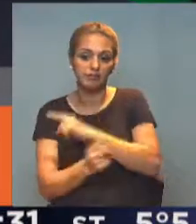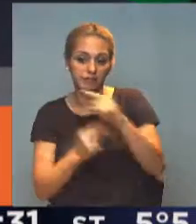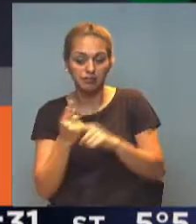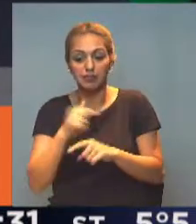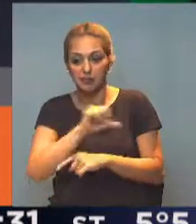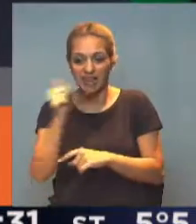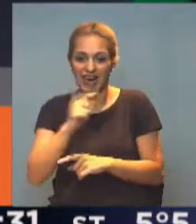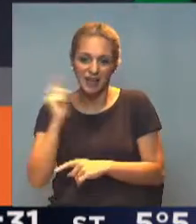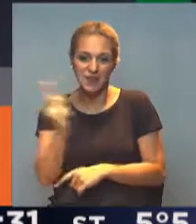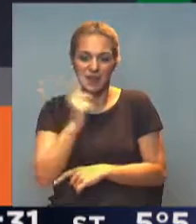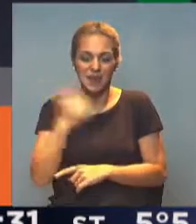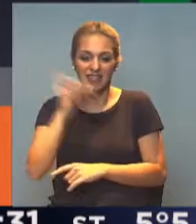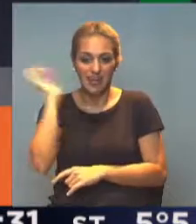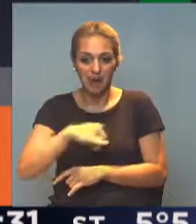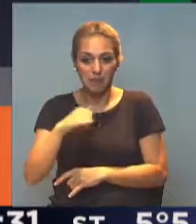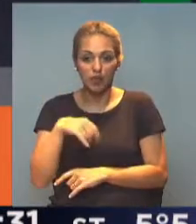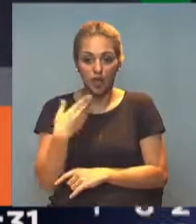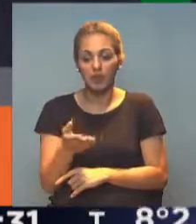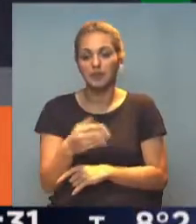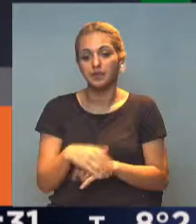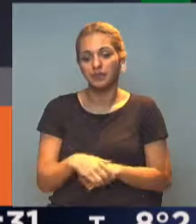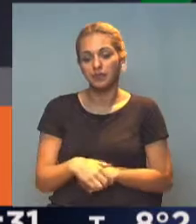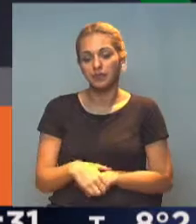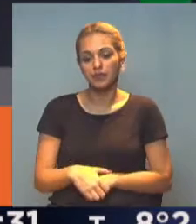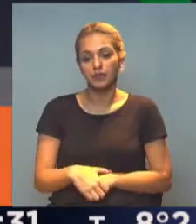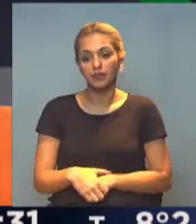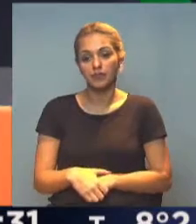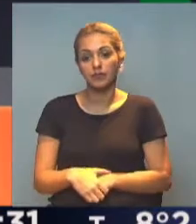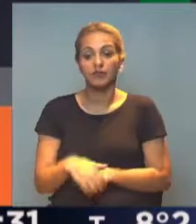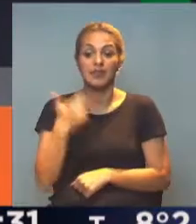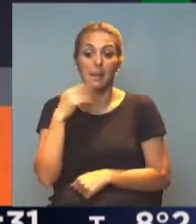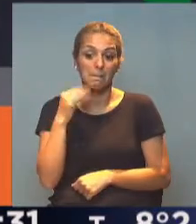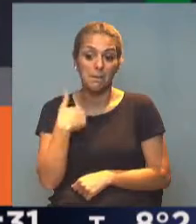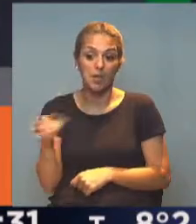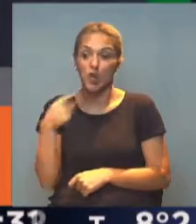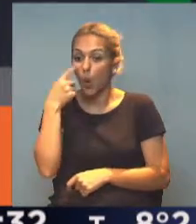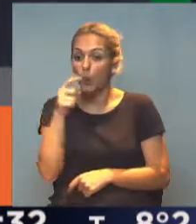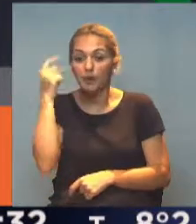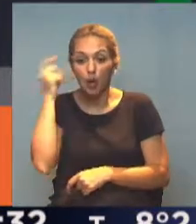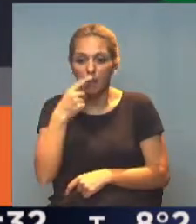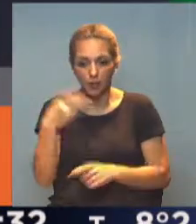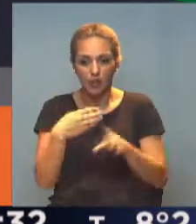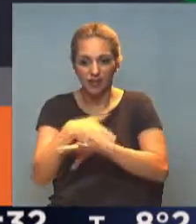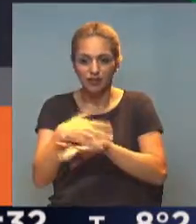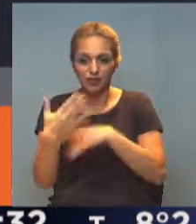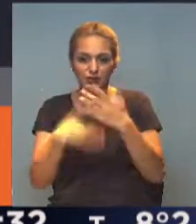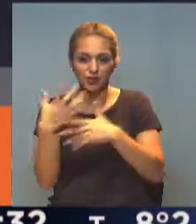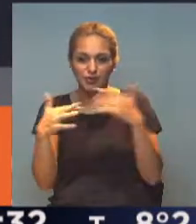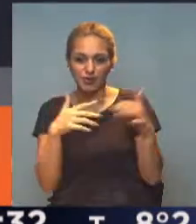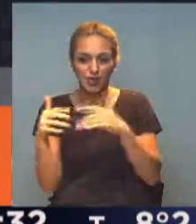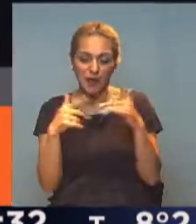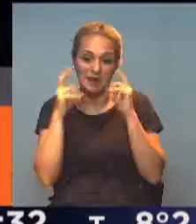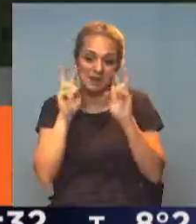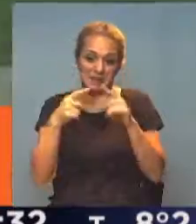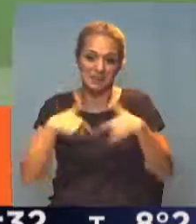que salimos campeones y bueno, Gaby estaba, entró los últimos 10 minutos y bueno, imagínate, la